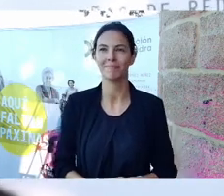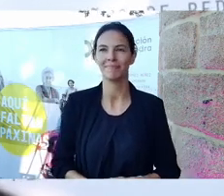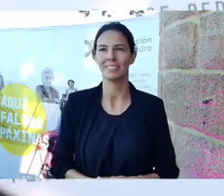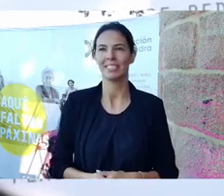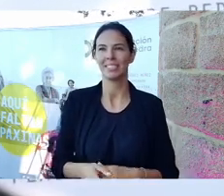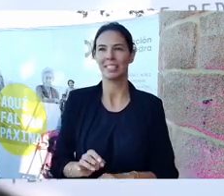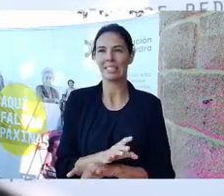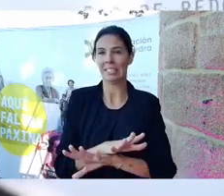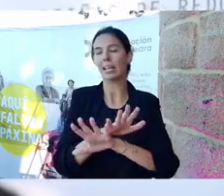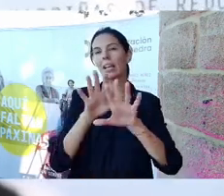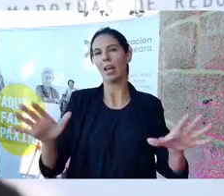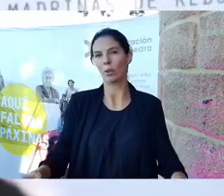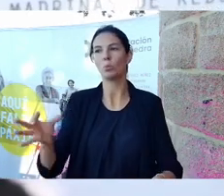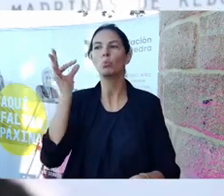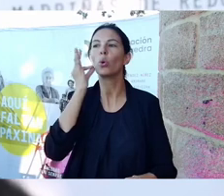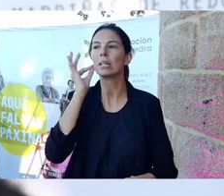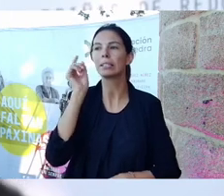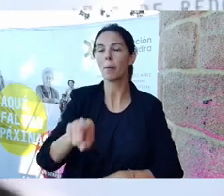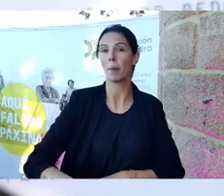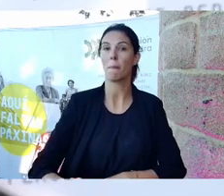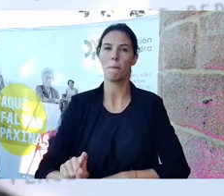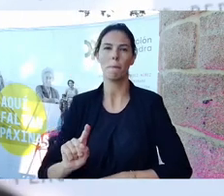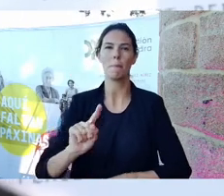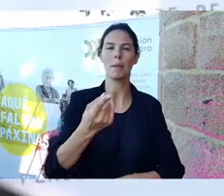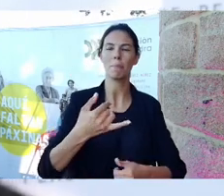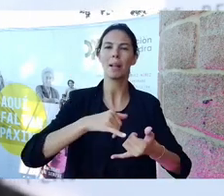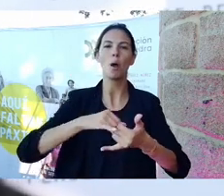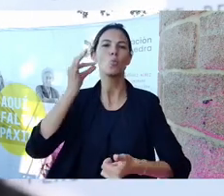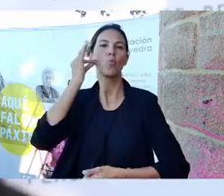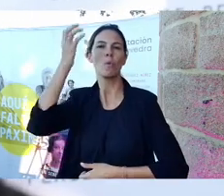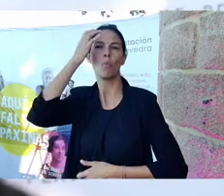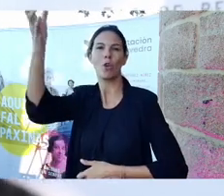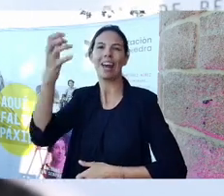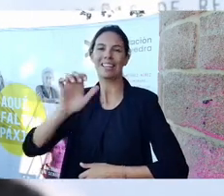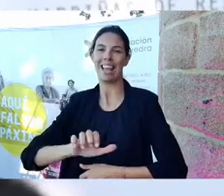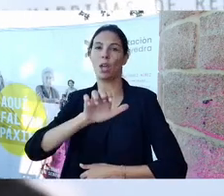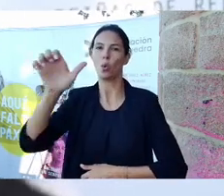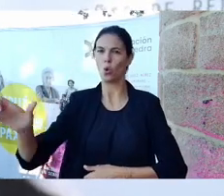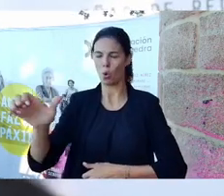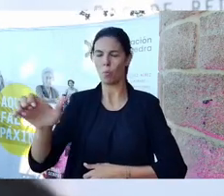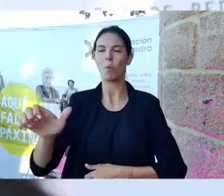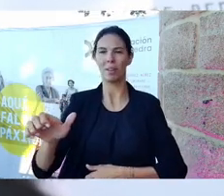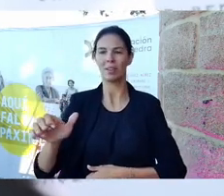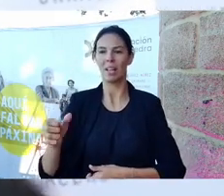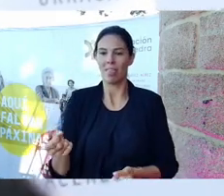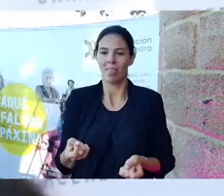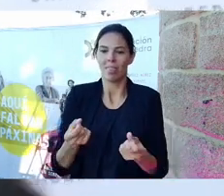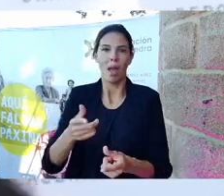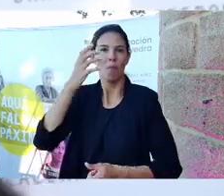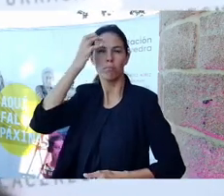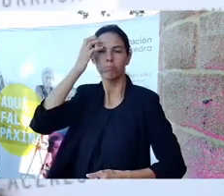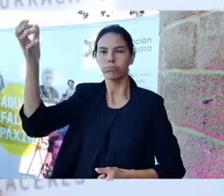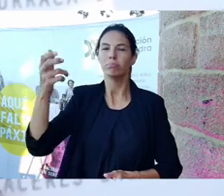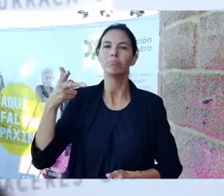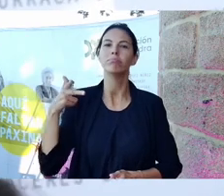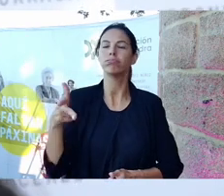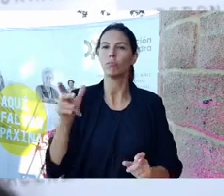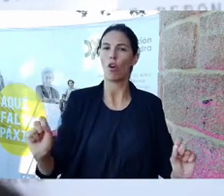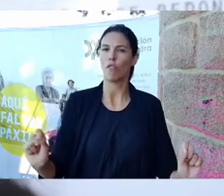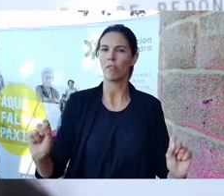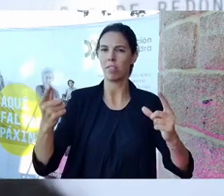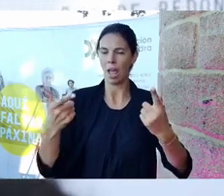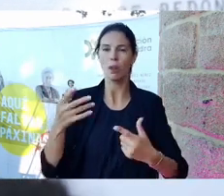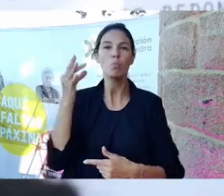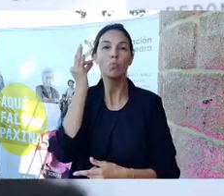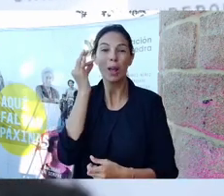Quinteiro. E, por suposto, mulleres como a primeira muller monarca en toda Europa, en exercer un reinado de